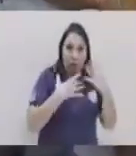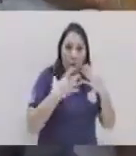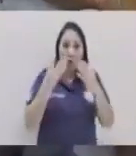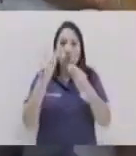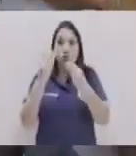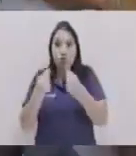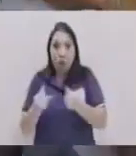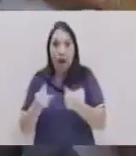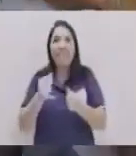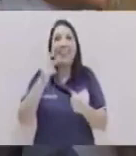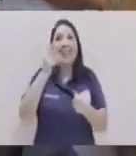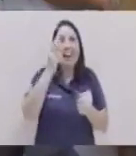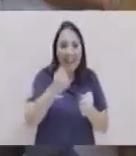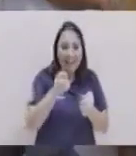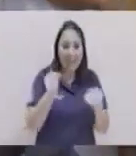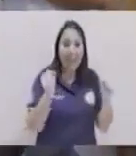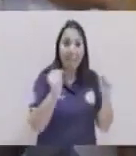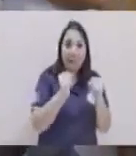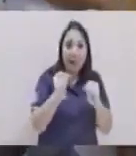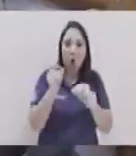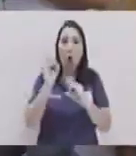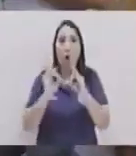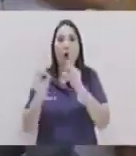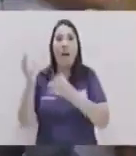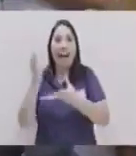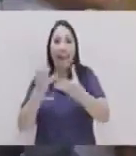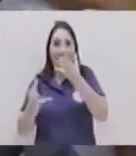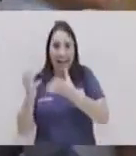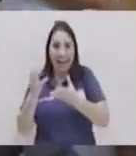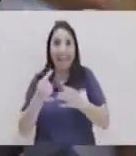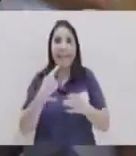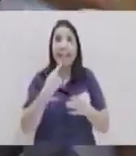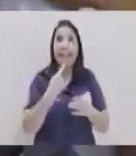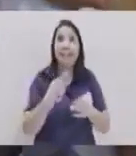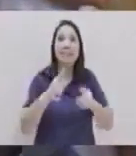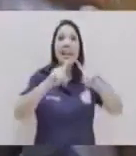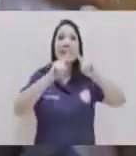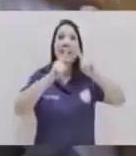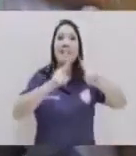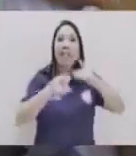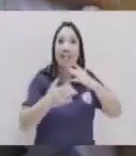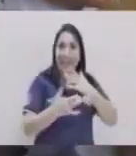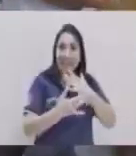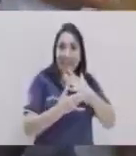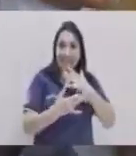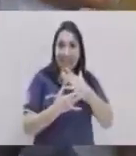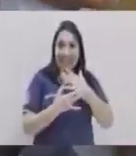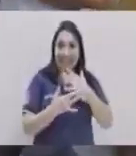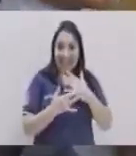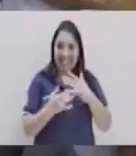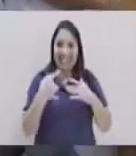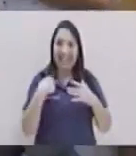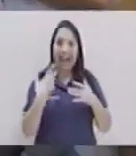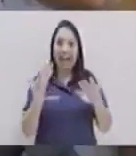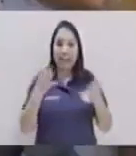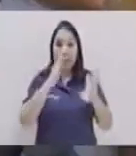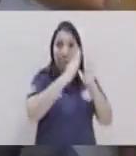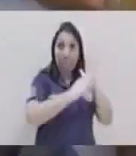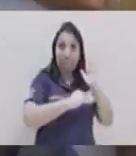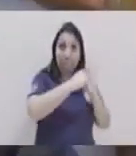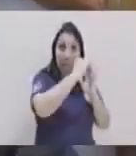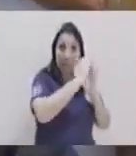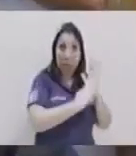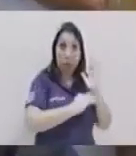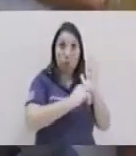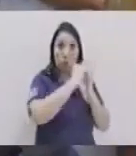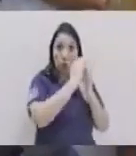pigmento lo podamos mezclar, porque recordemos de que existen diferentes técnicas, como lo que es la pintura al óleo, el